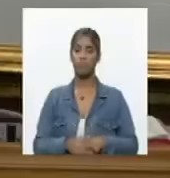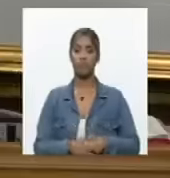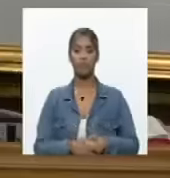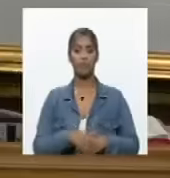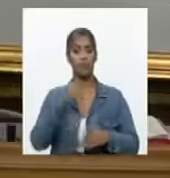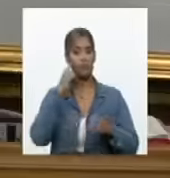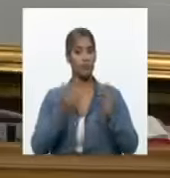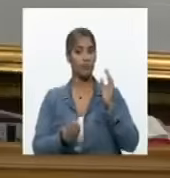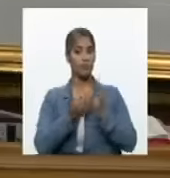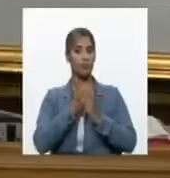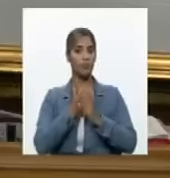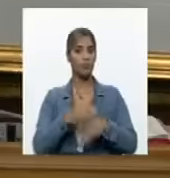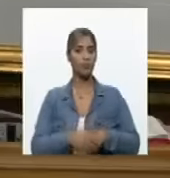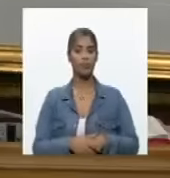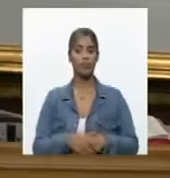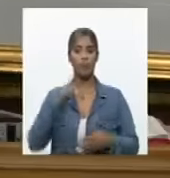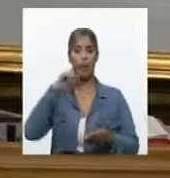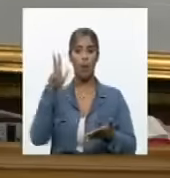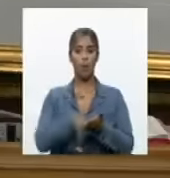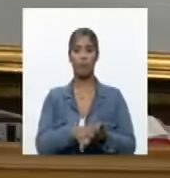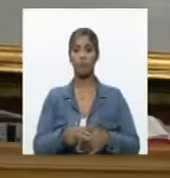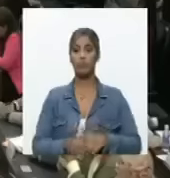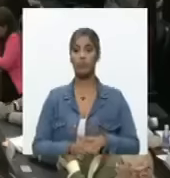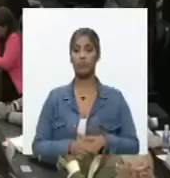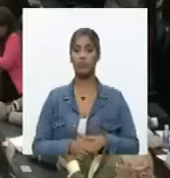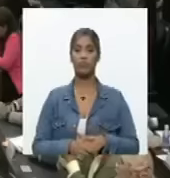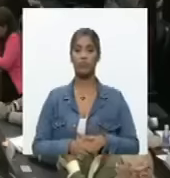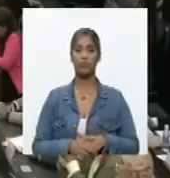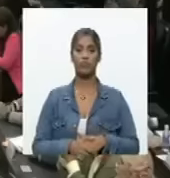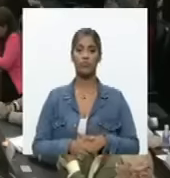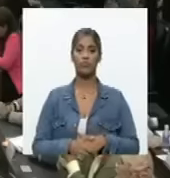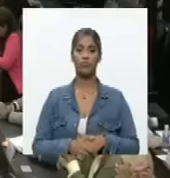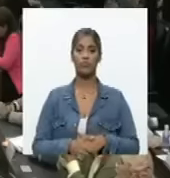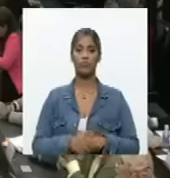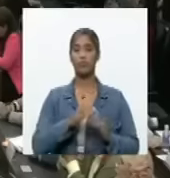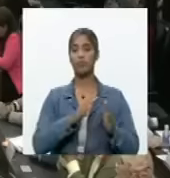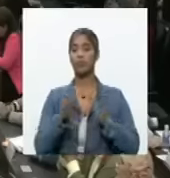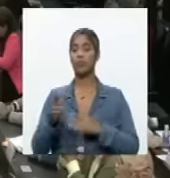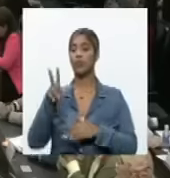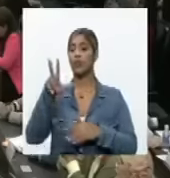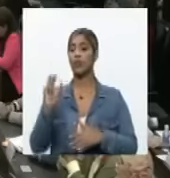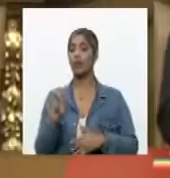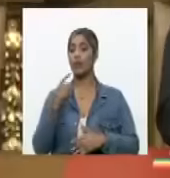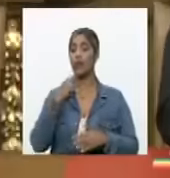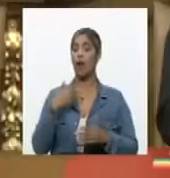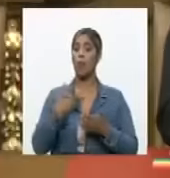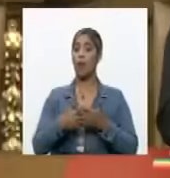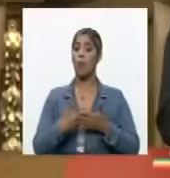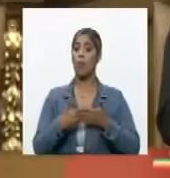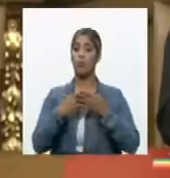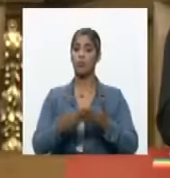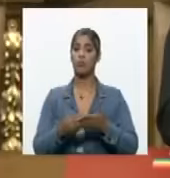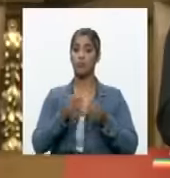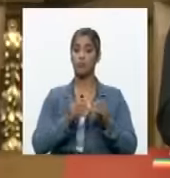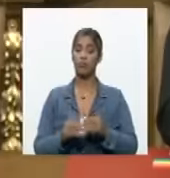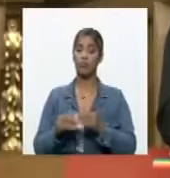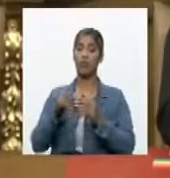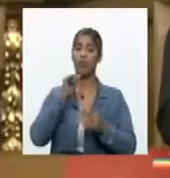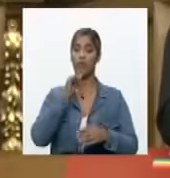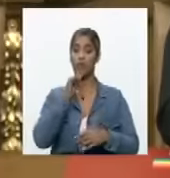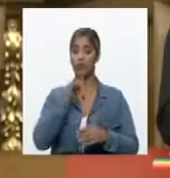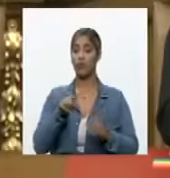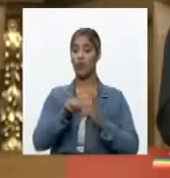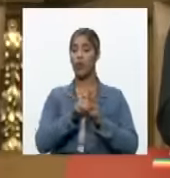En consideración el artículo, aprobado. Siguiente. 30. Se propone aprobar con modificación el contenido del